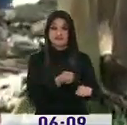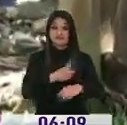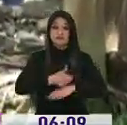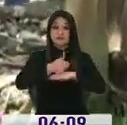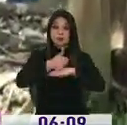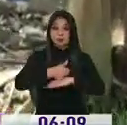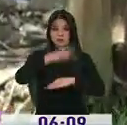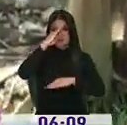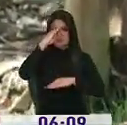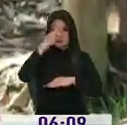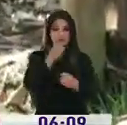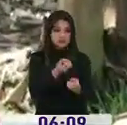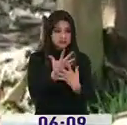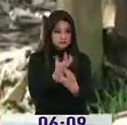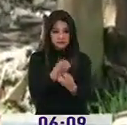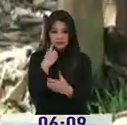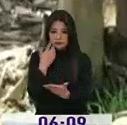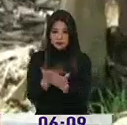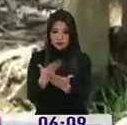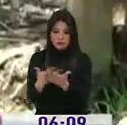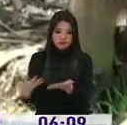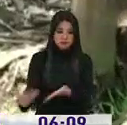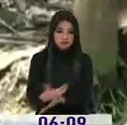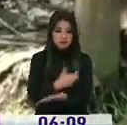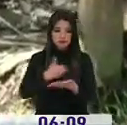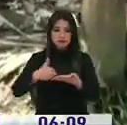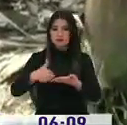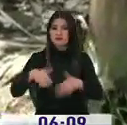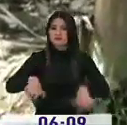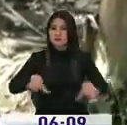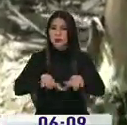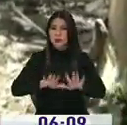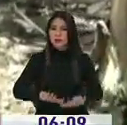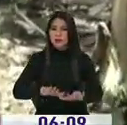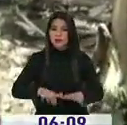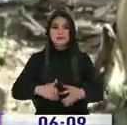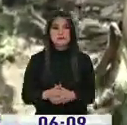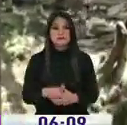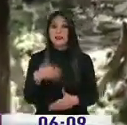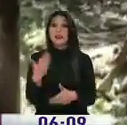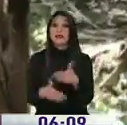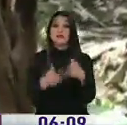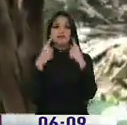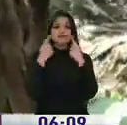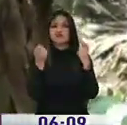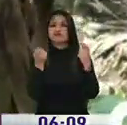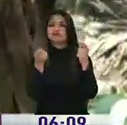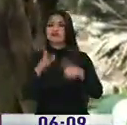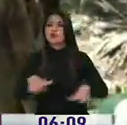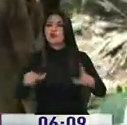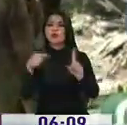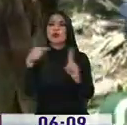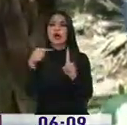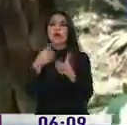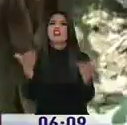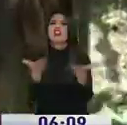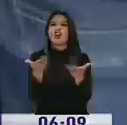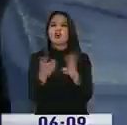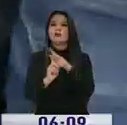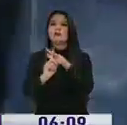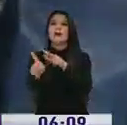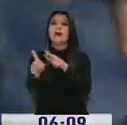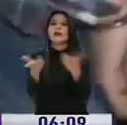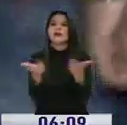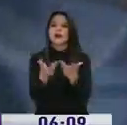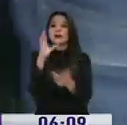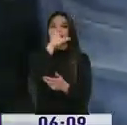recabar información y levantar indicios en el lugar de los hechos, realizaron operativos por los sitios donde frecuentaba el sospechoso. La